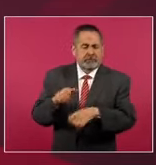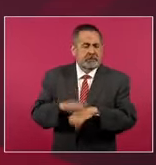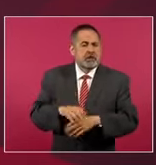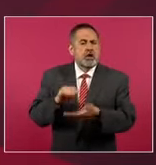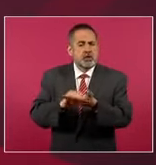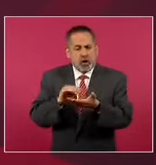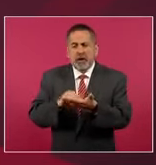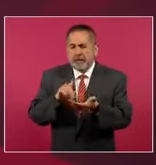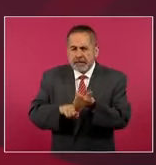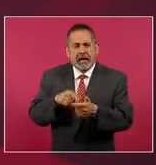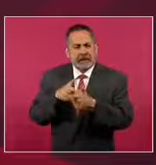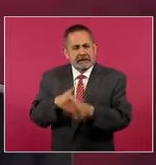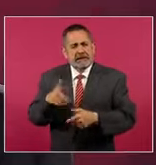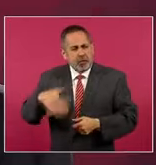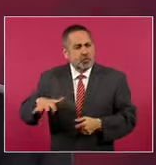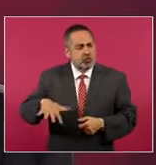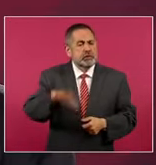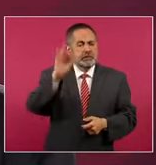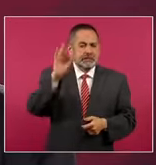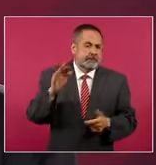siguen las búsquedas,